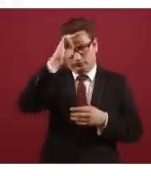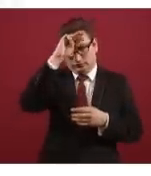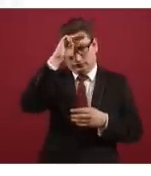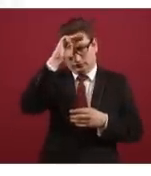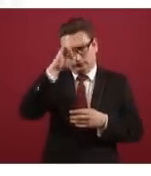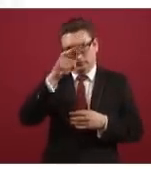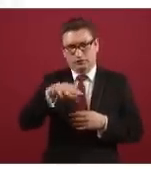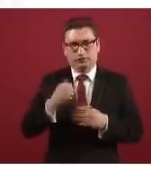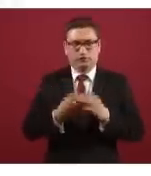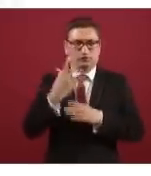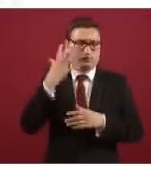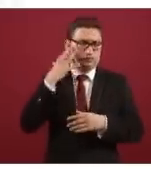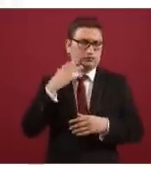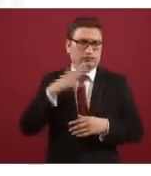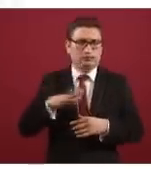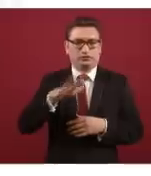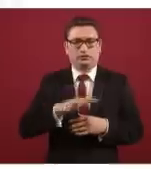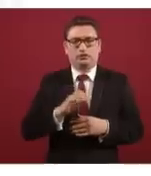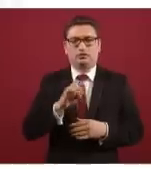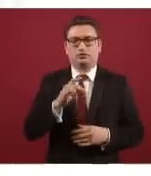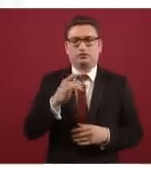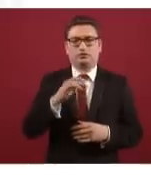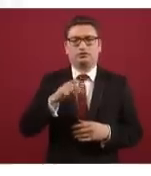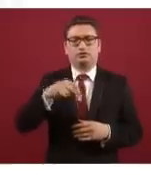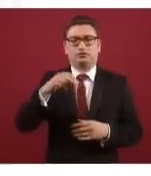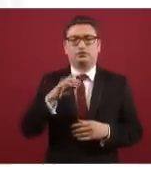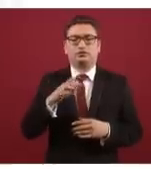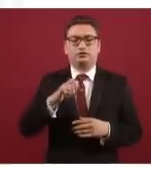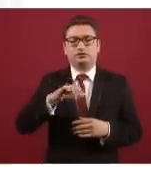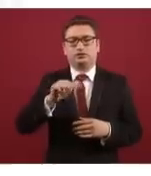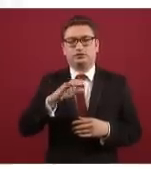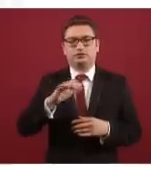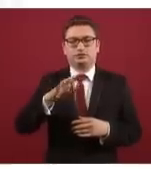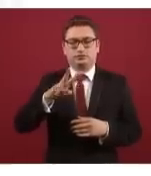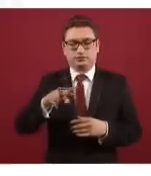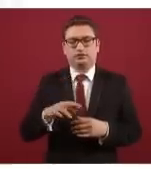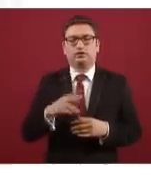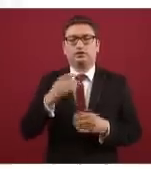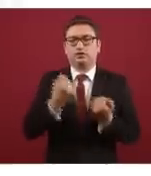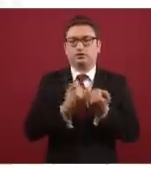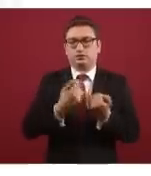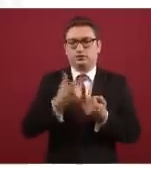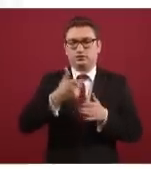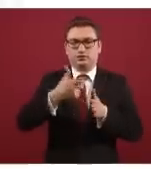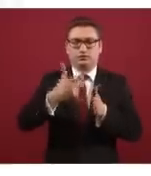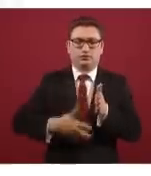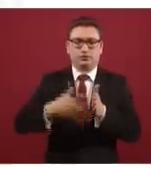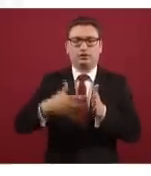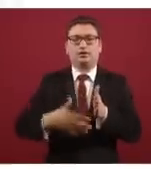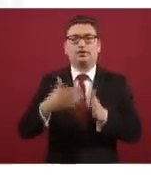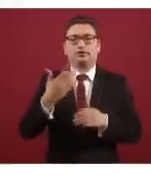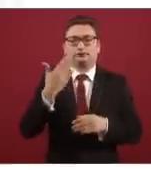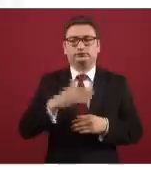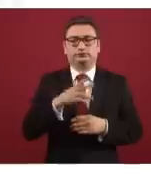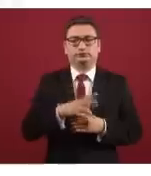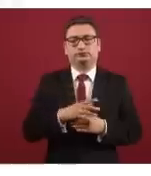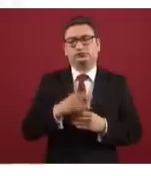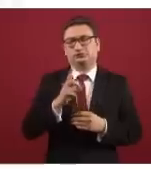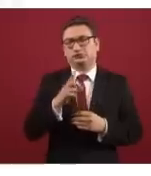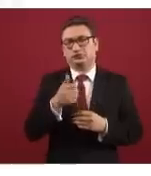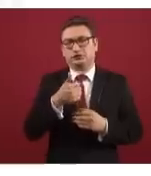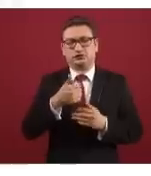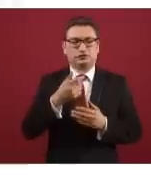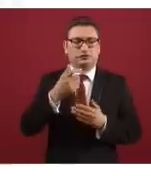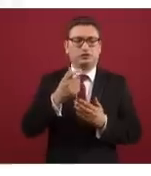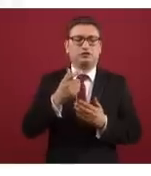León, en Orsán del Norte, SADCB, como el precio y el margen más alto, y el más bajo, con 36 centavos por